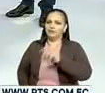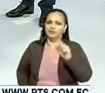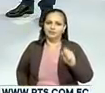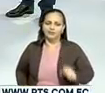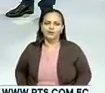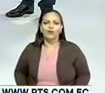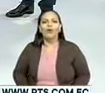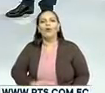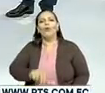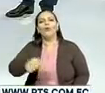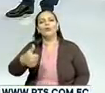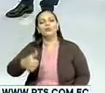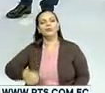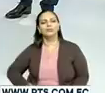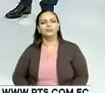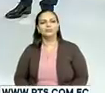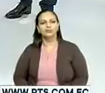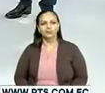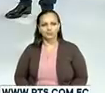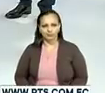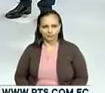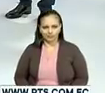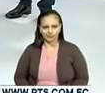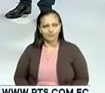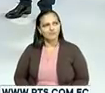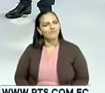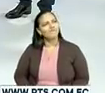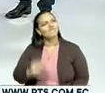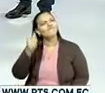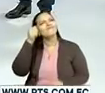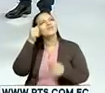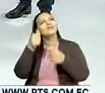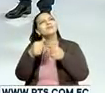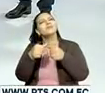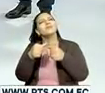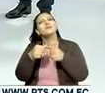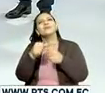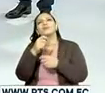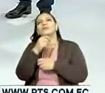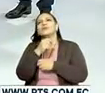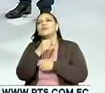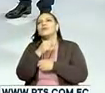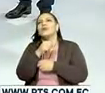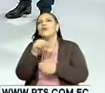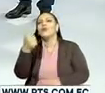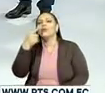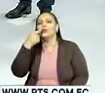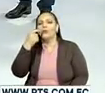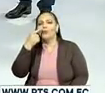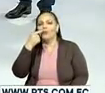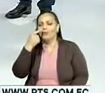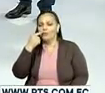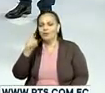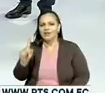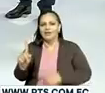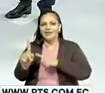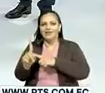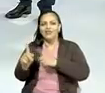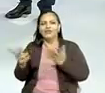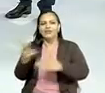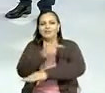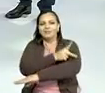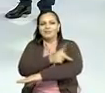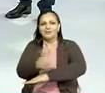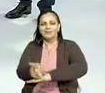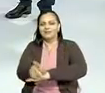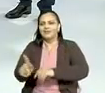que se tiró al agua. Sí, pero no sé lloraba, si lo tenga, porque la vez pasada... El aguayero también. Pues, el aguayero también no es tenía, uno, el de la vía perimetral. Bueno,